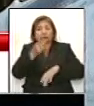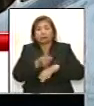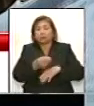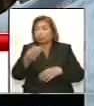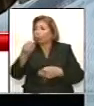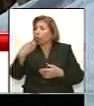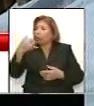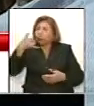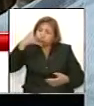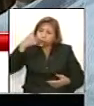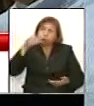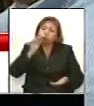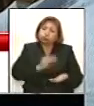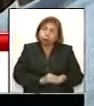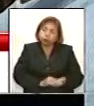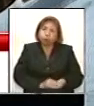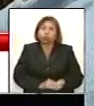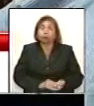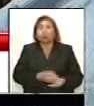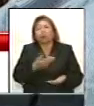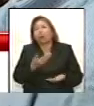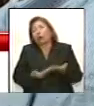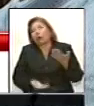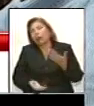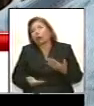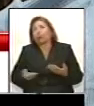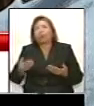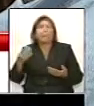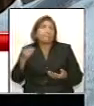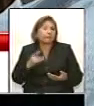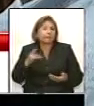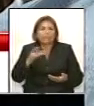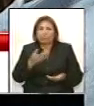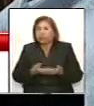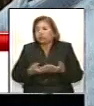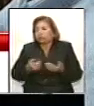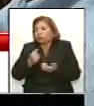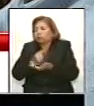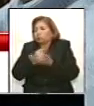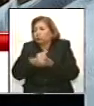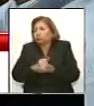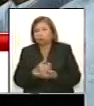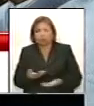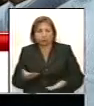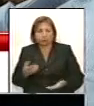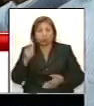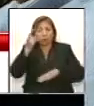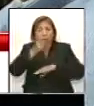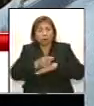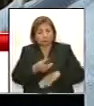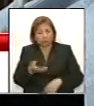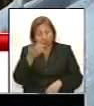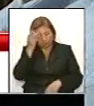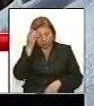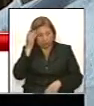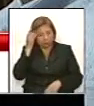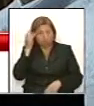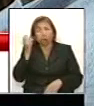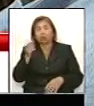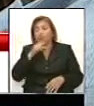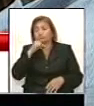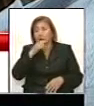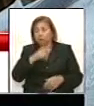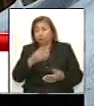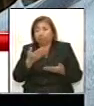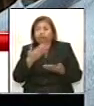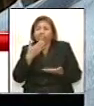vuelvan a llamar a la línea 100, o en tal caso al centro de emergencia mujer para poder ayudarlos a ingresar la denuncia. Por dicho sea de paso,